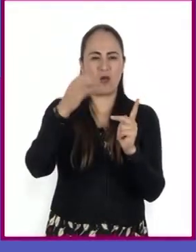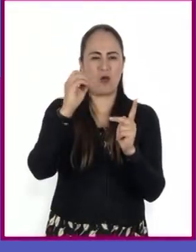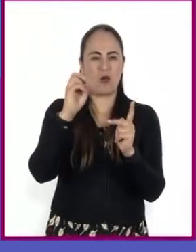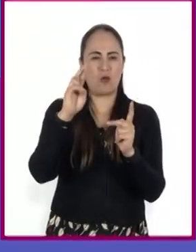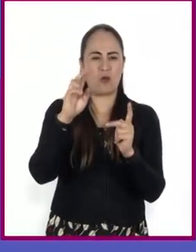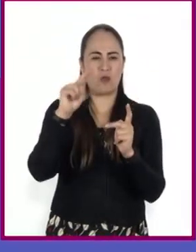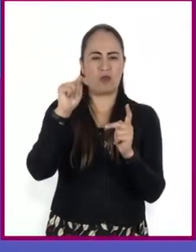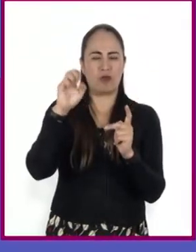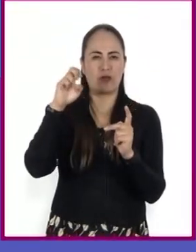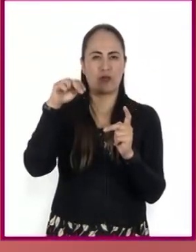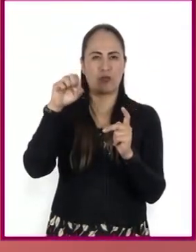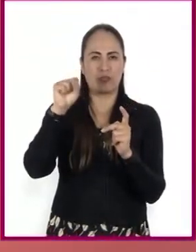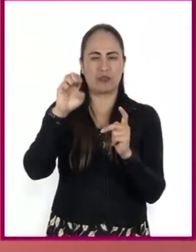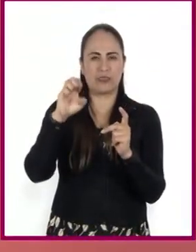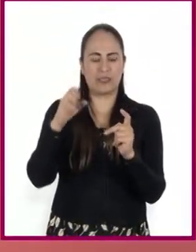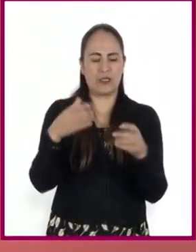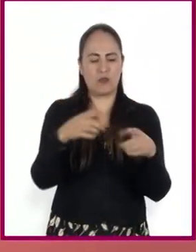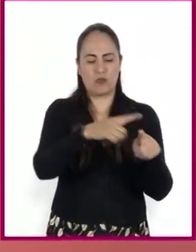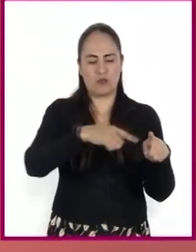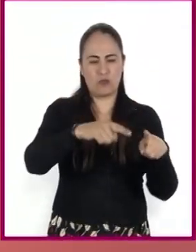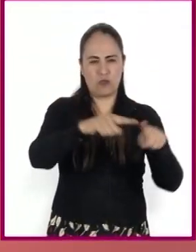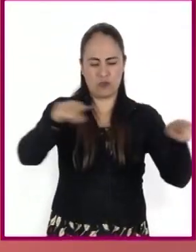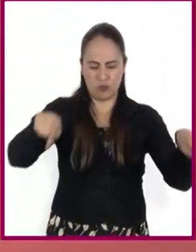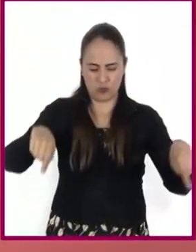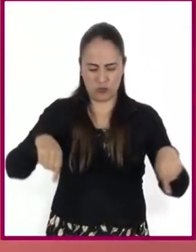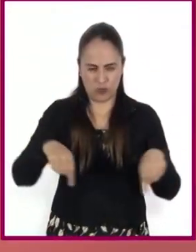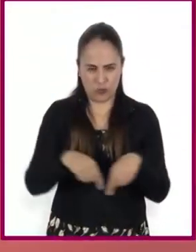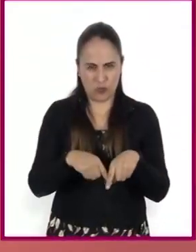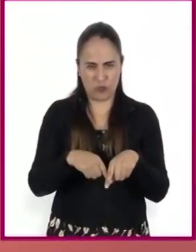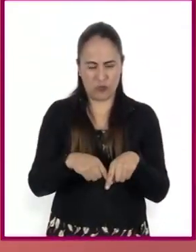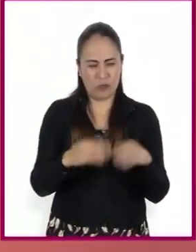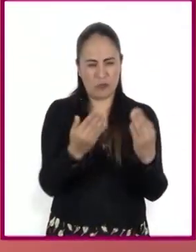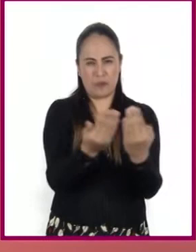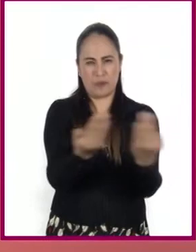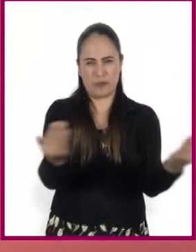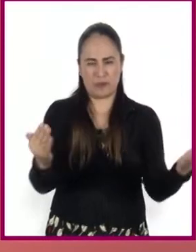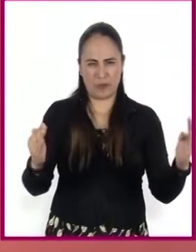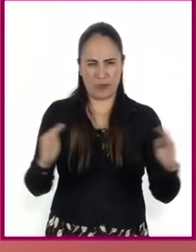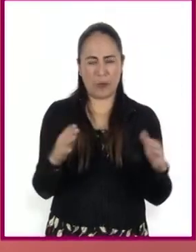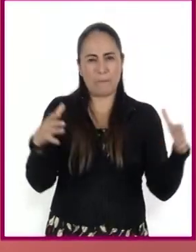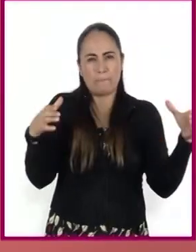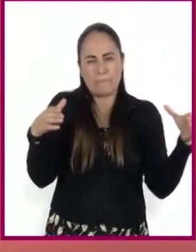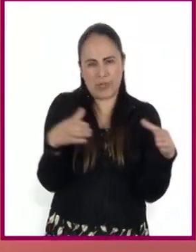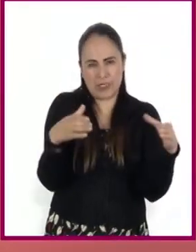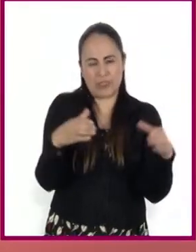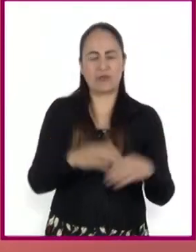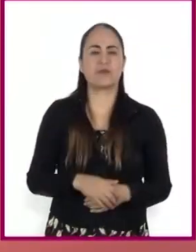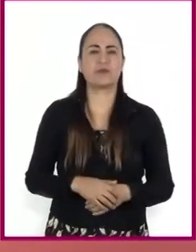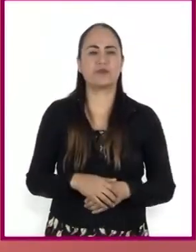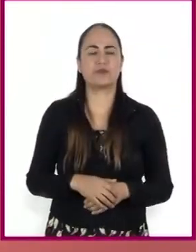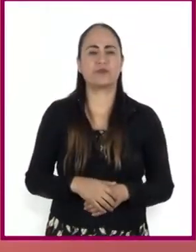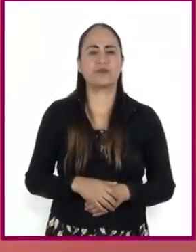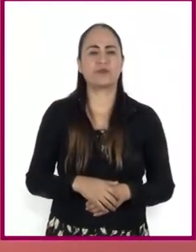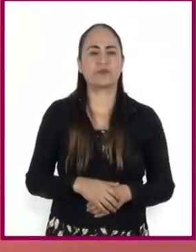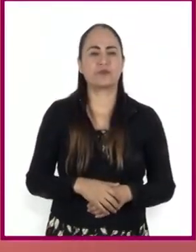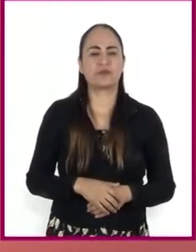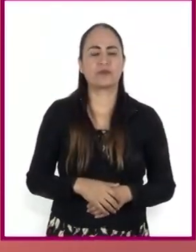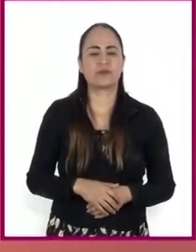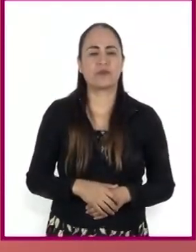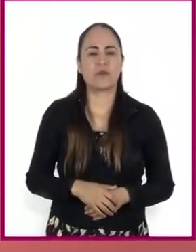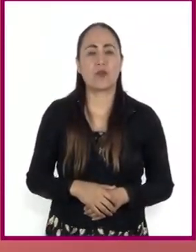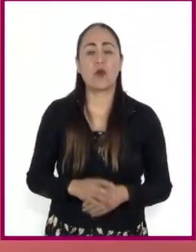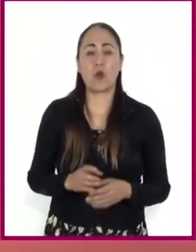se cultiva en un huerto, también conocida como hortaliza. Es el género próximo porque no solo